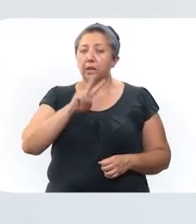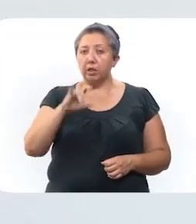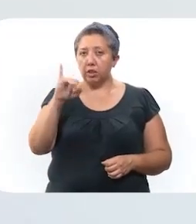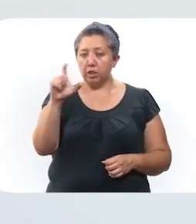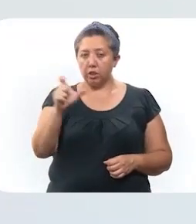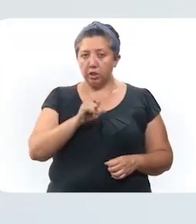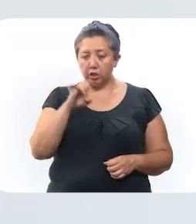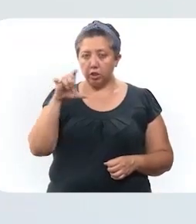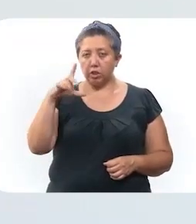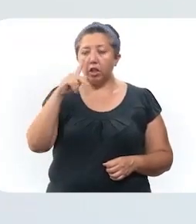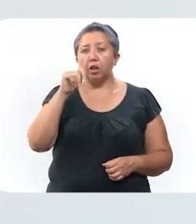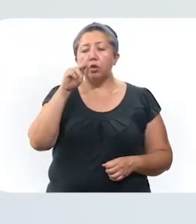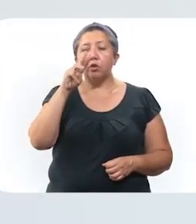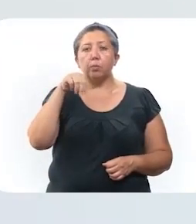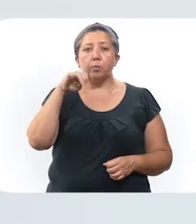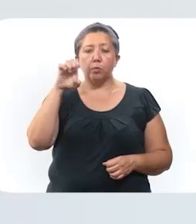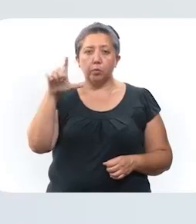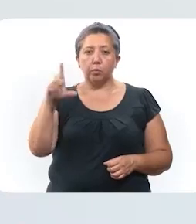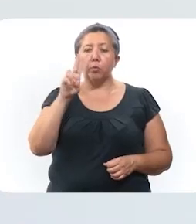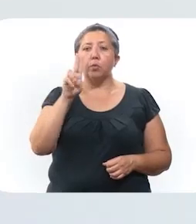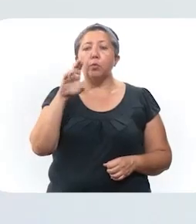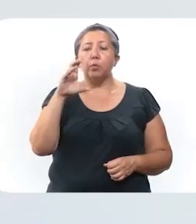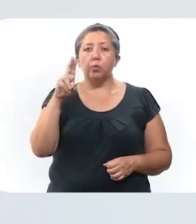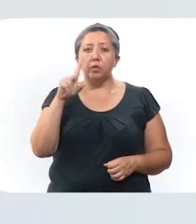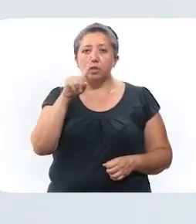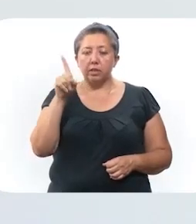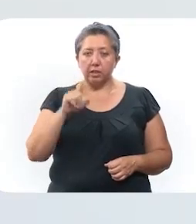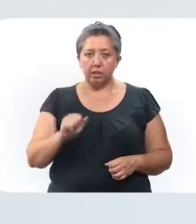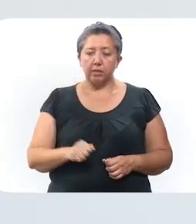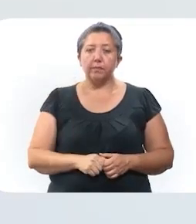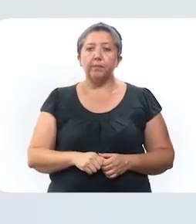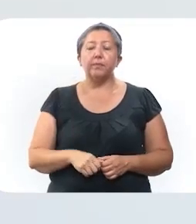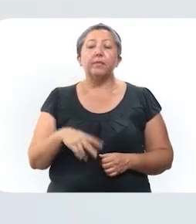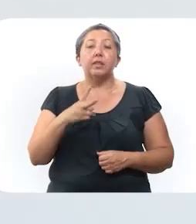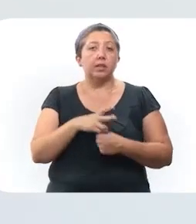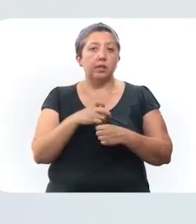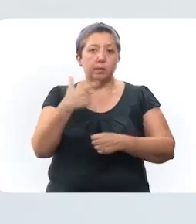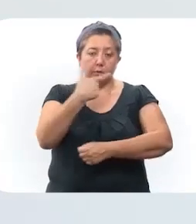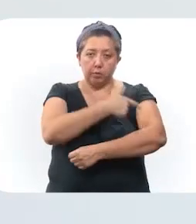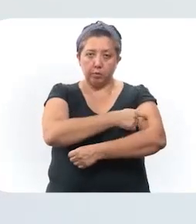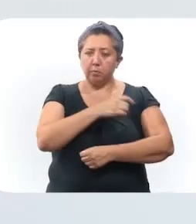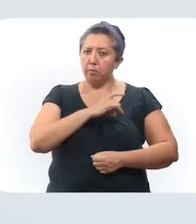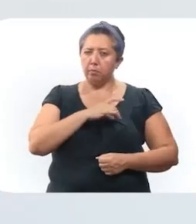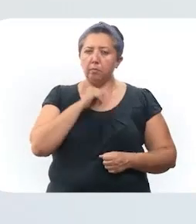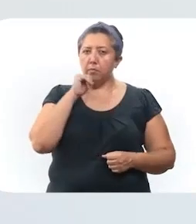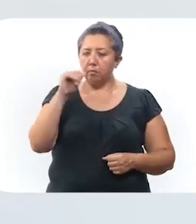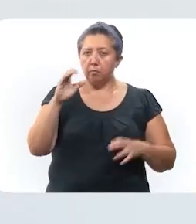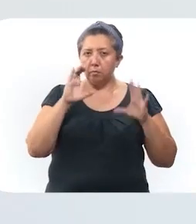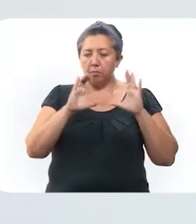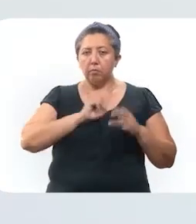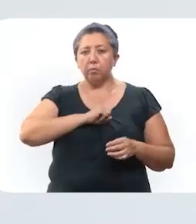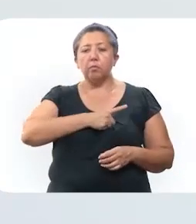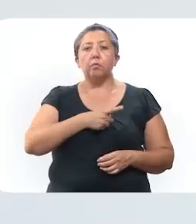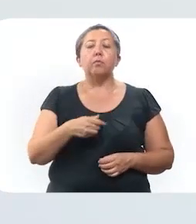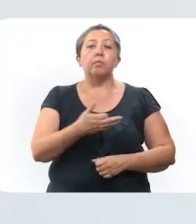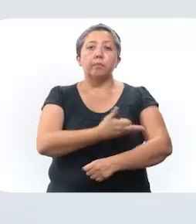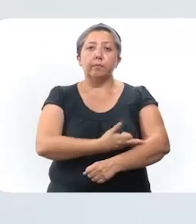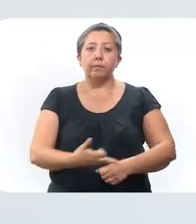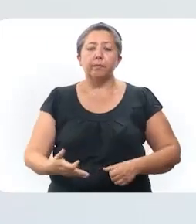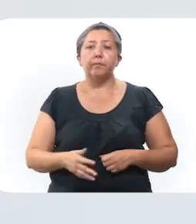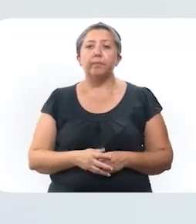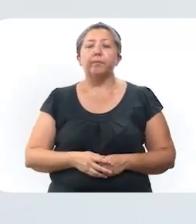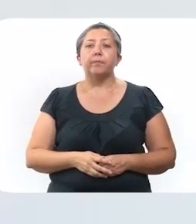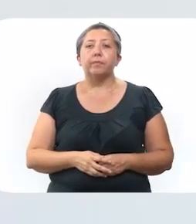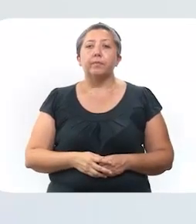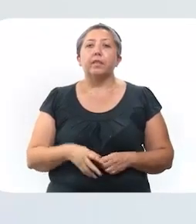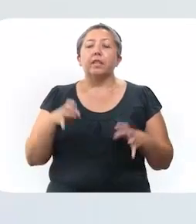Ixil, Canzacap, Calotmul, Chapap, Ucú y Tzitás. Los invitamos a vacunarse sin temor para proteger nuestra salud y la de nuestras